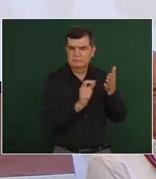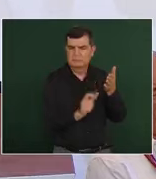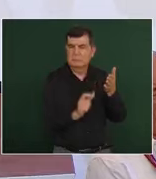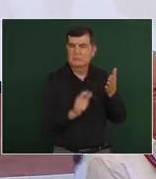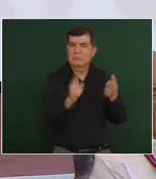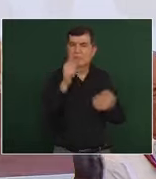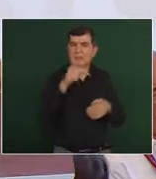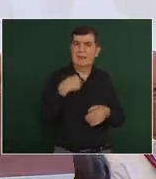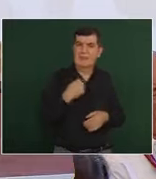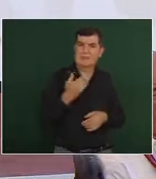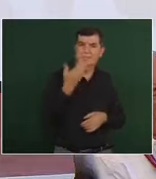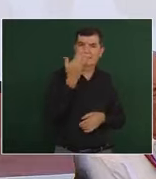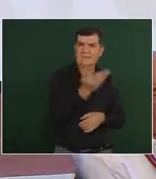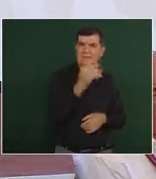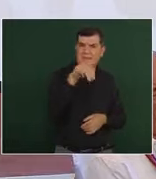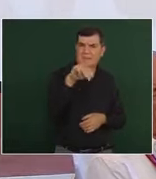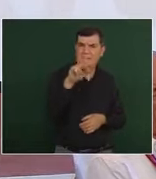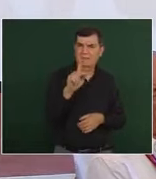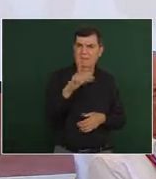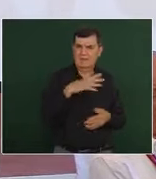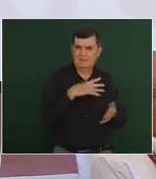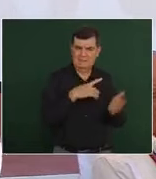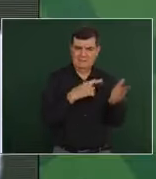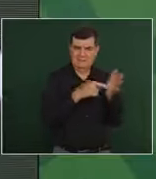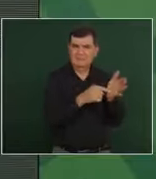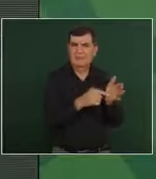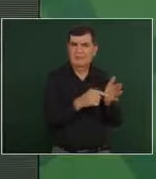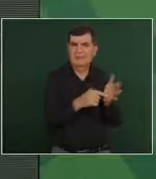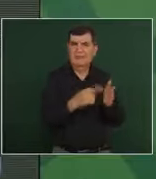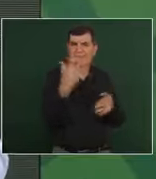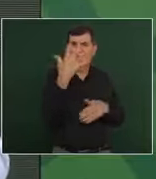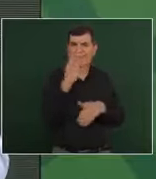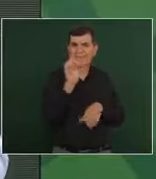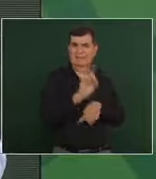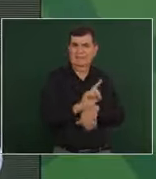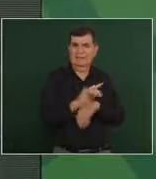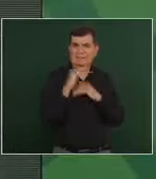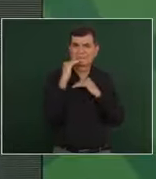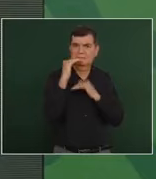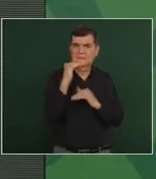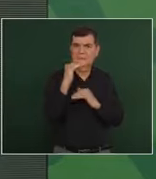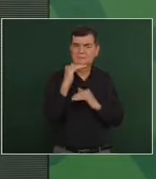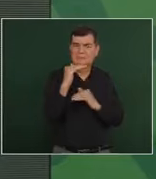pidiéndole al Ministerio Público de que en 10 días